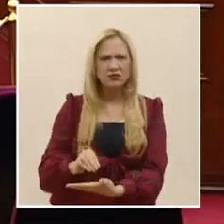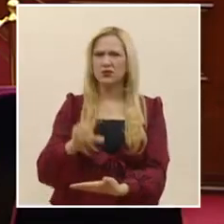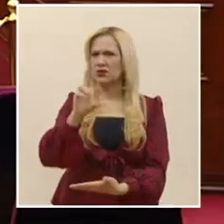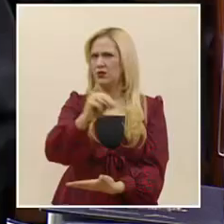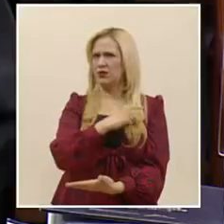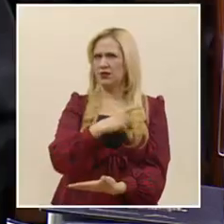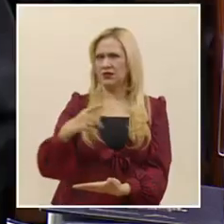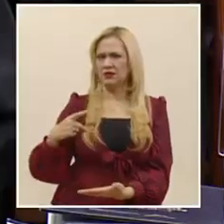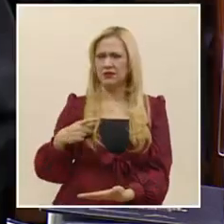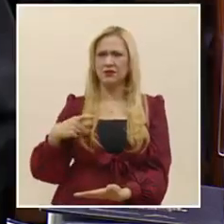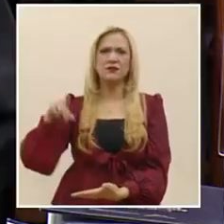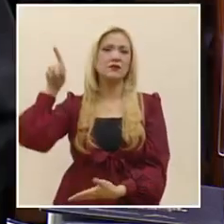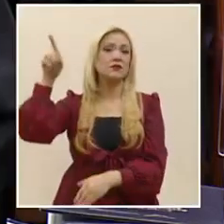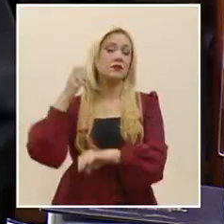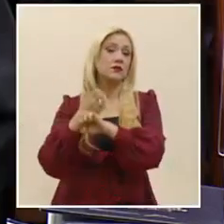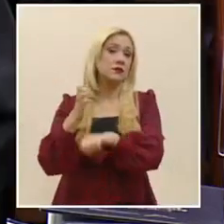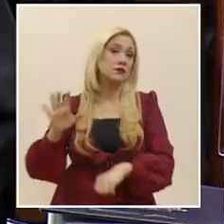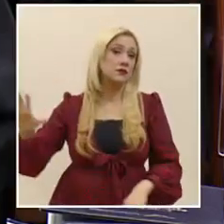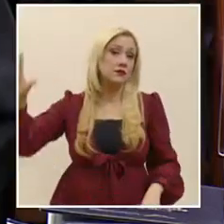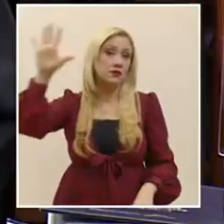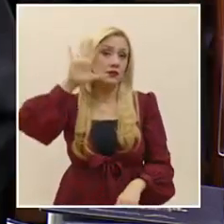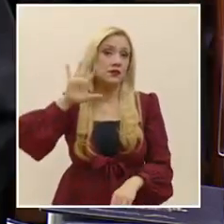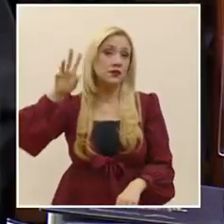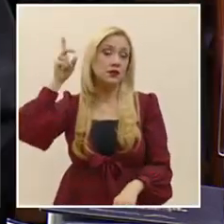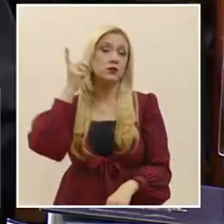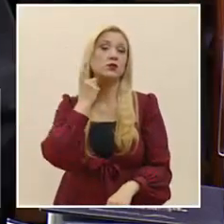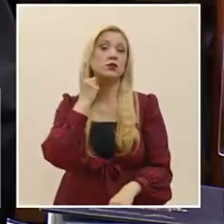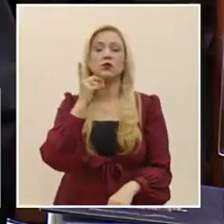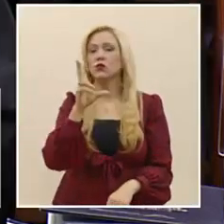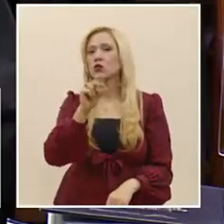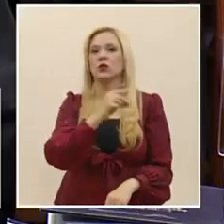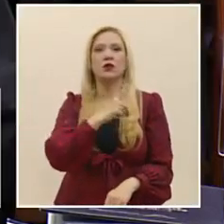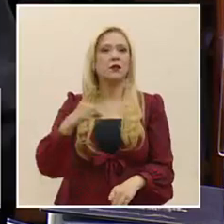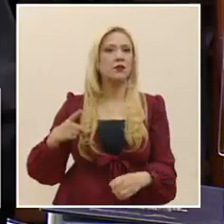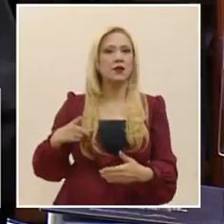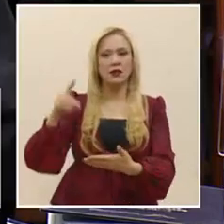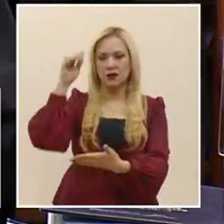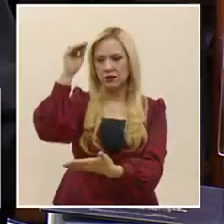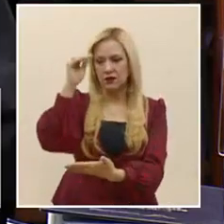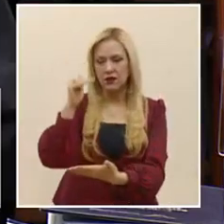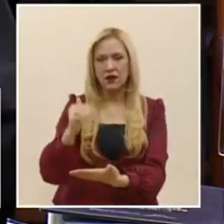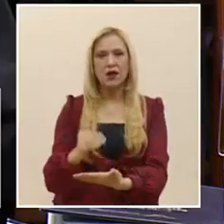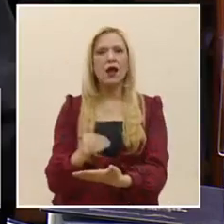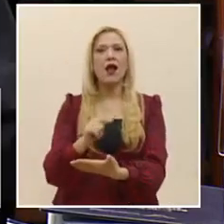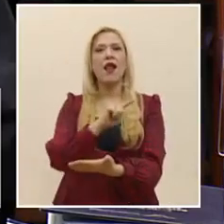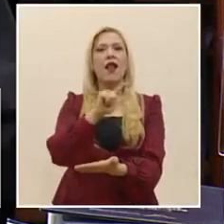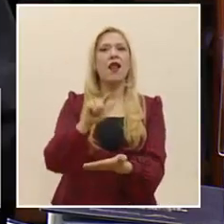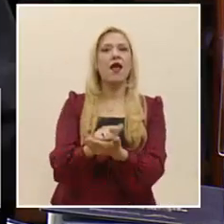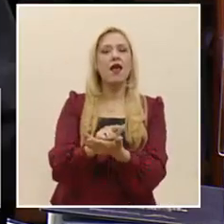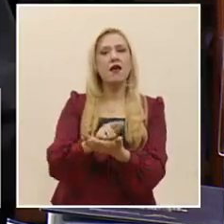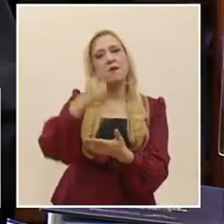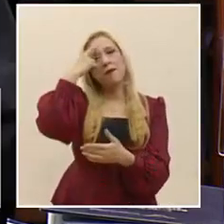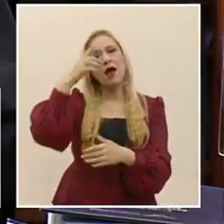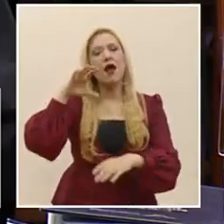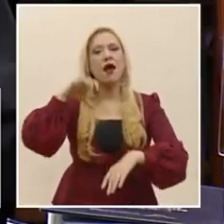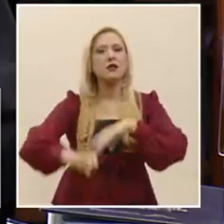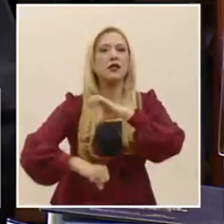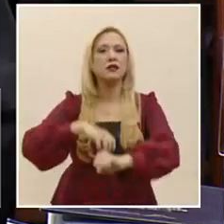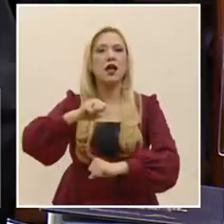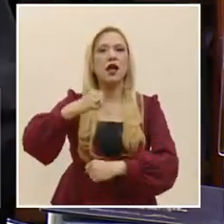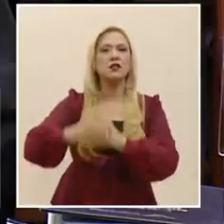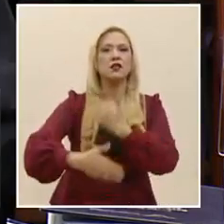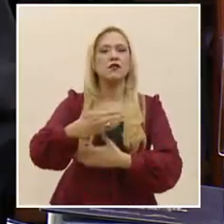El legislador local no tenía disponible crear el registro estatal que disperse la información